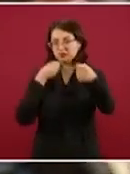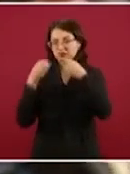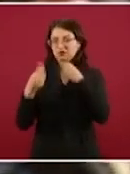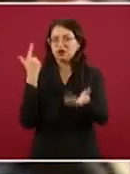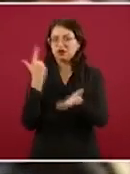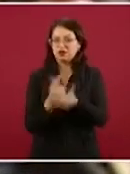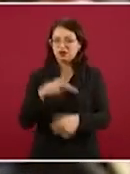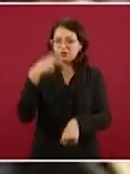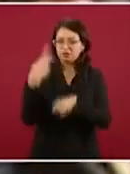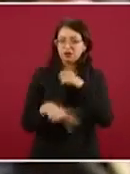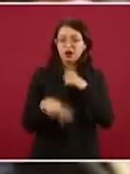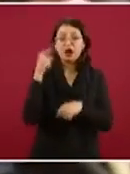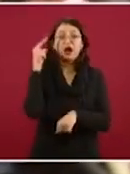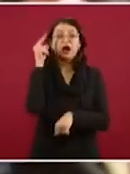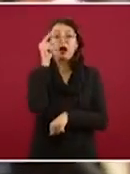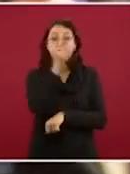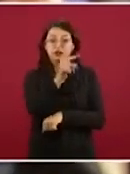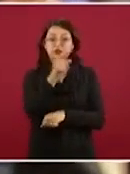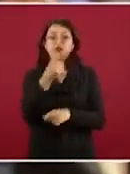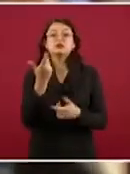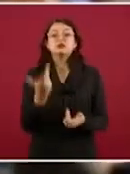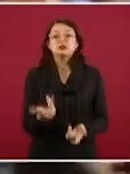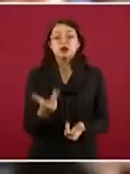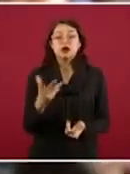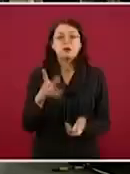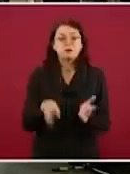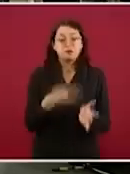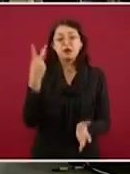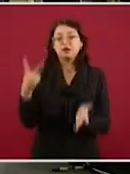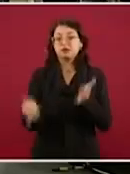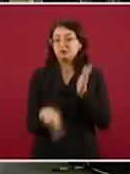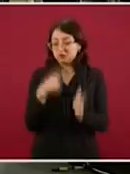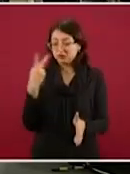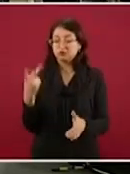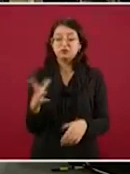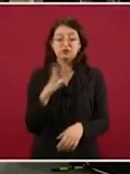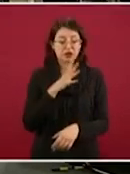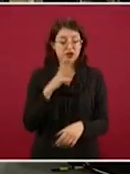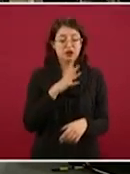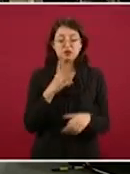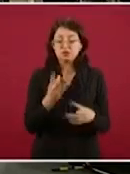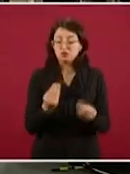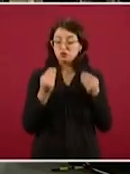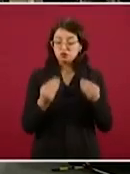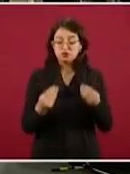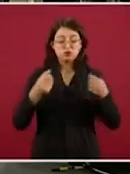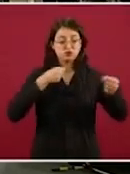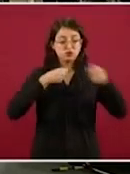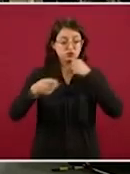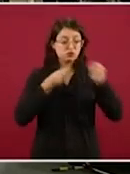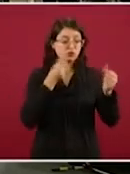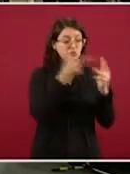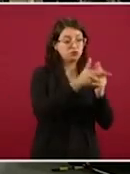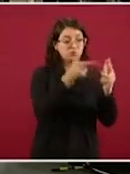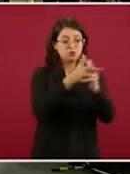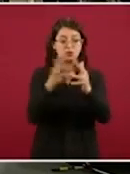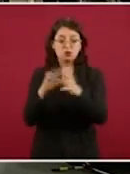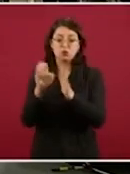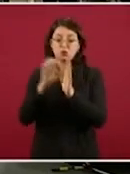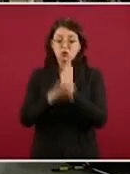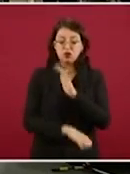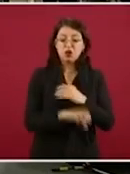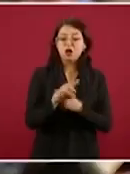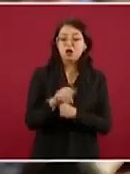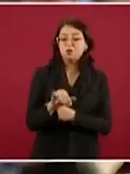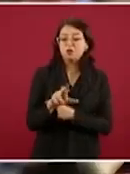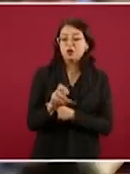un estado de la República donde los cárteles han operado abiertamente y han cobrado la vida de otros colegas, como es el caso de Miroslava